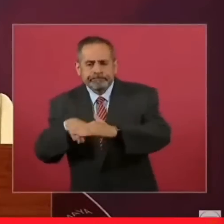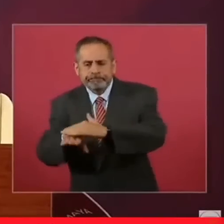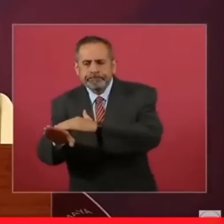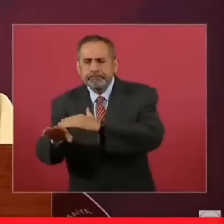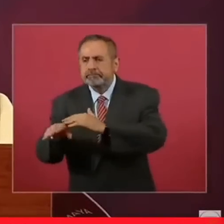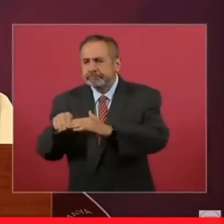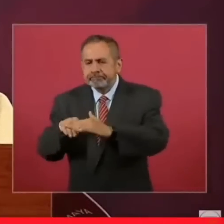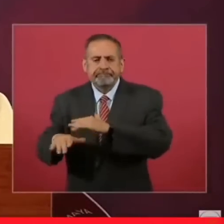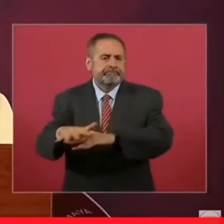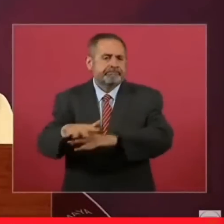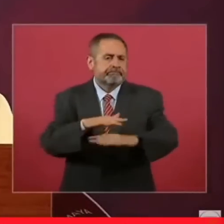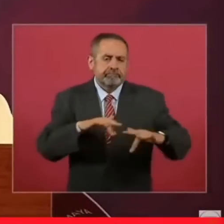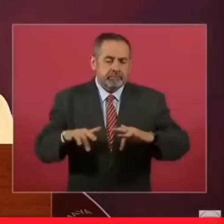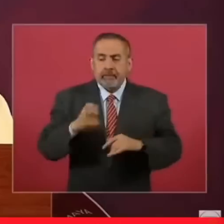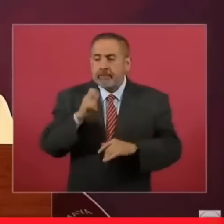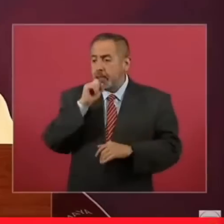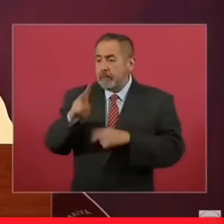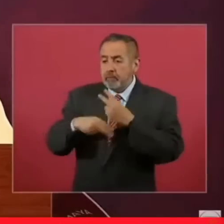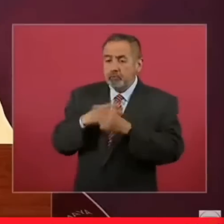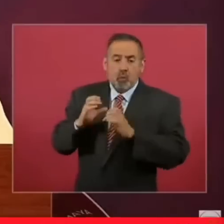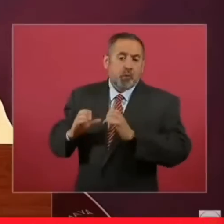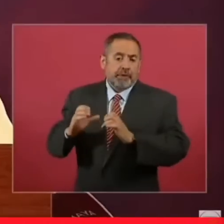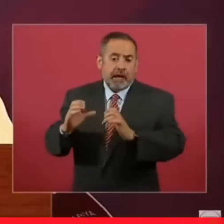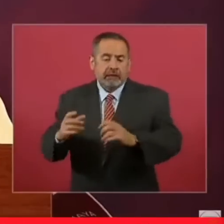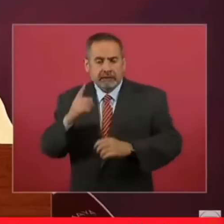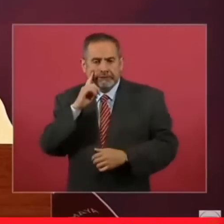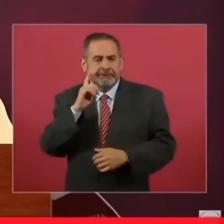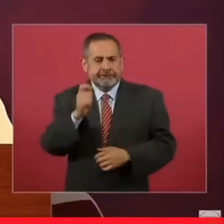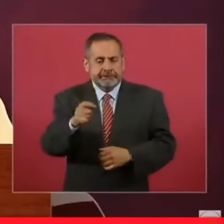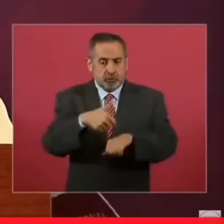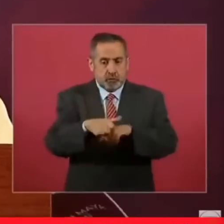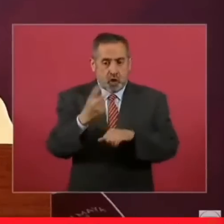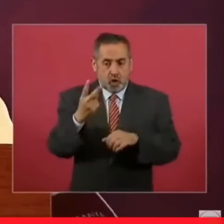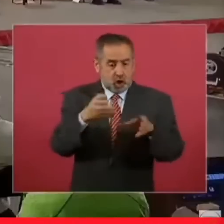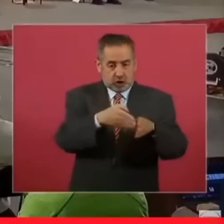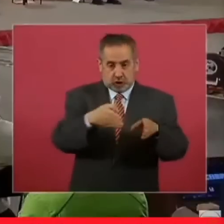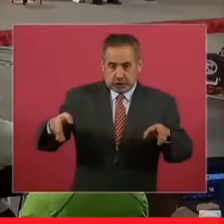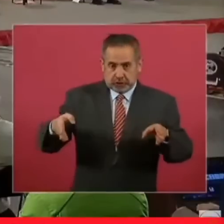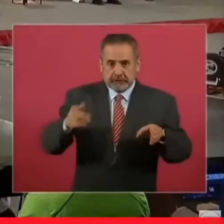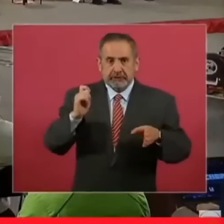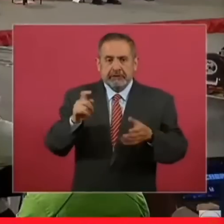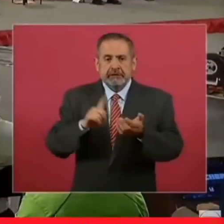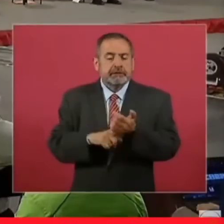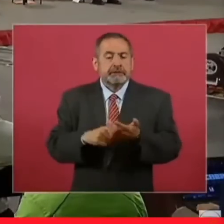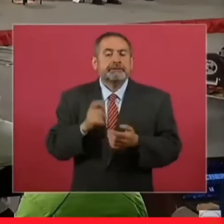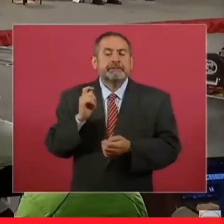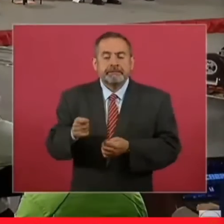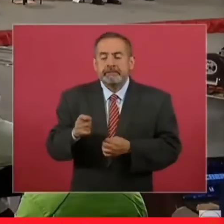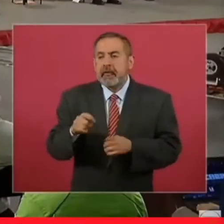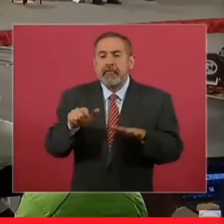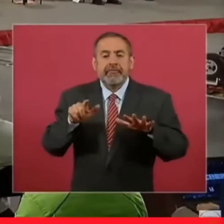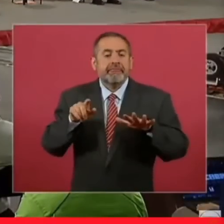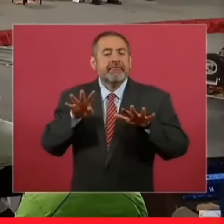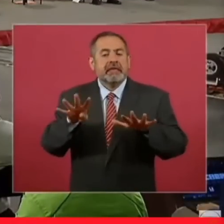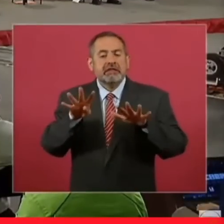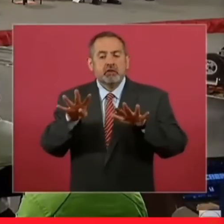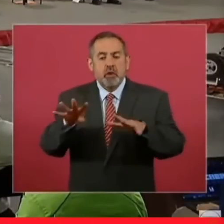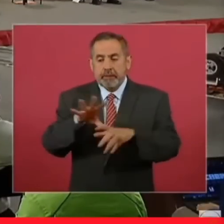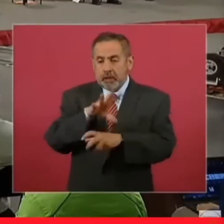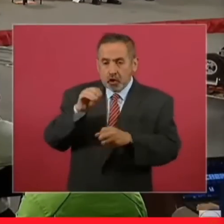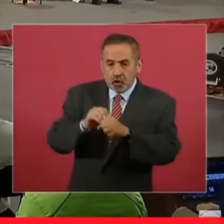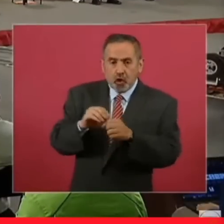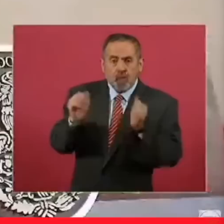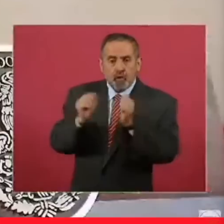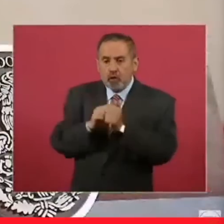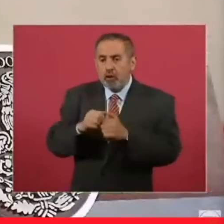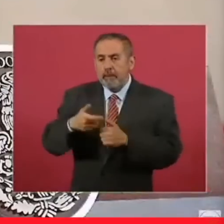espacios de conservación y de cuidado ambiental. En este tramo 2 tenemos la participación de 19 ejidos en pago